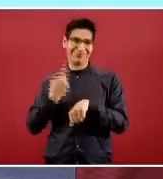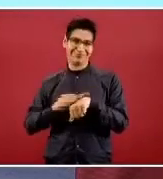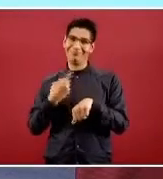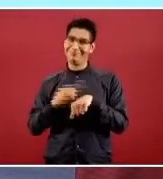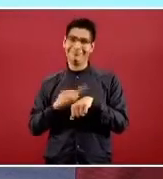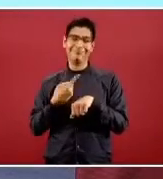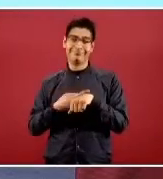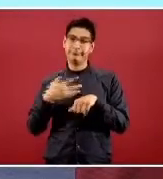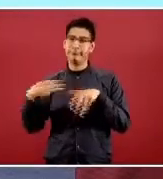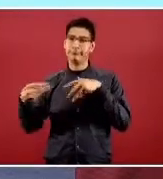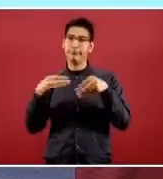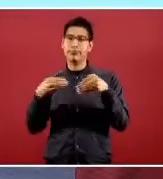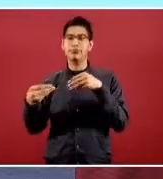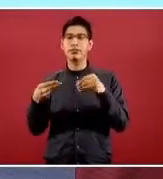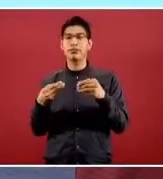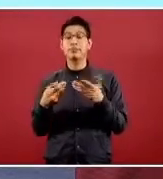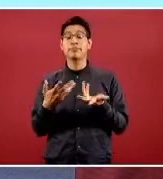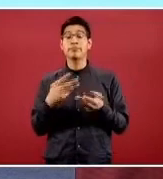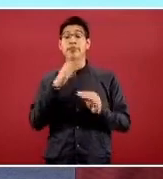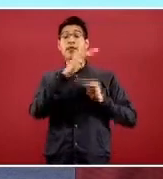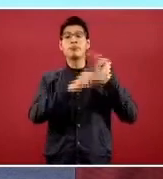La tasa de letalidad global,